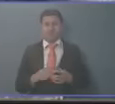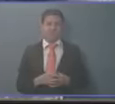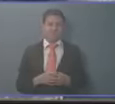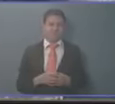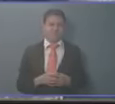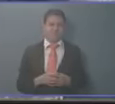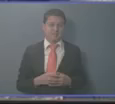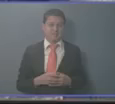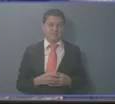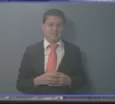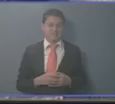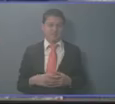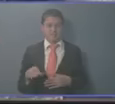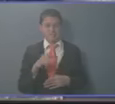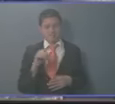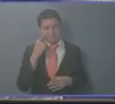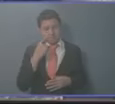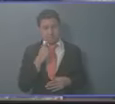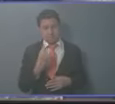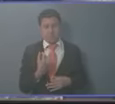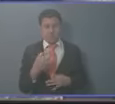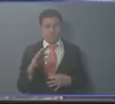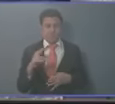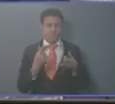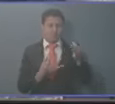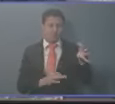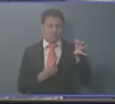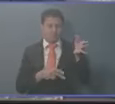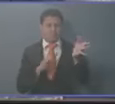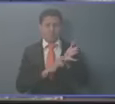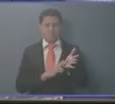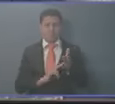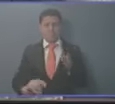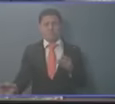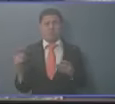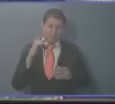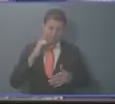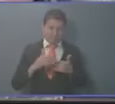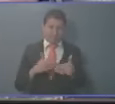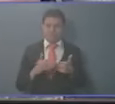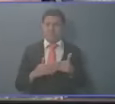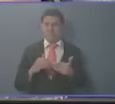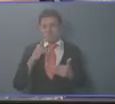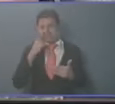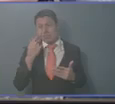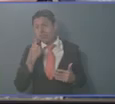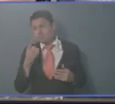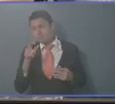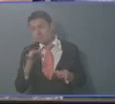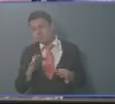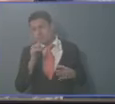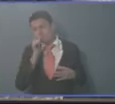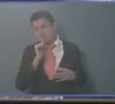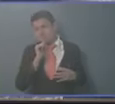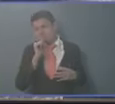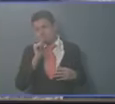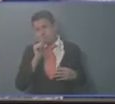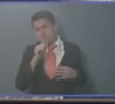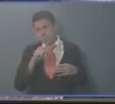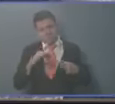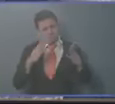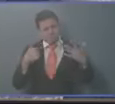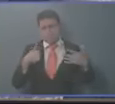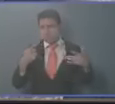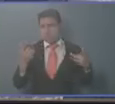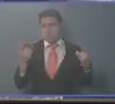cómo, cuándo y a quién se le compró, puede solicitarlo en su momento y no va a tener reserva alguna. Yo no me